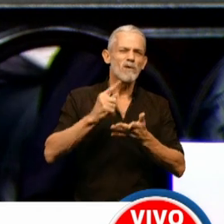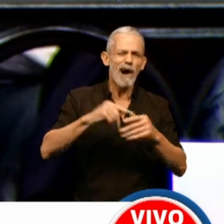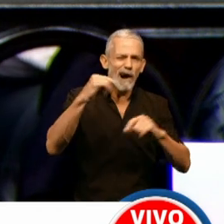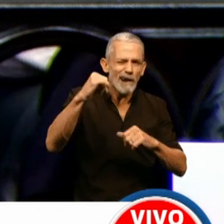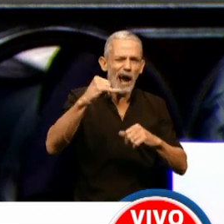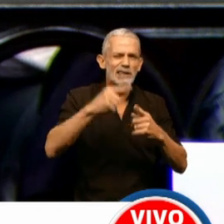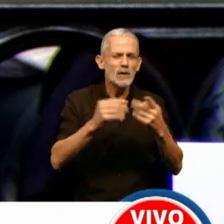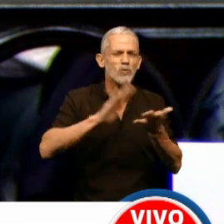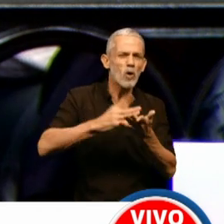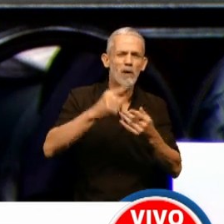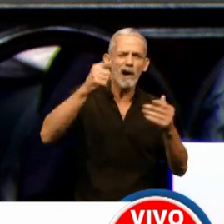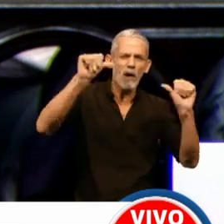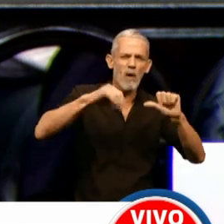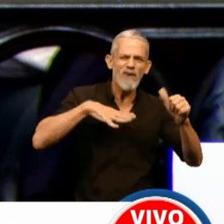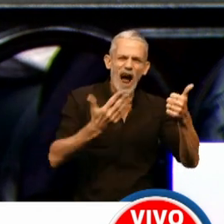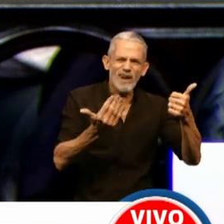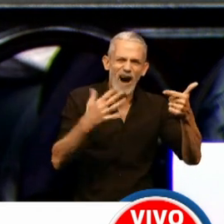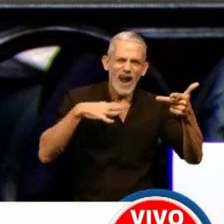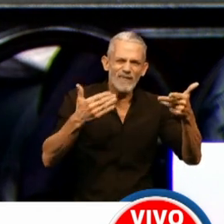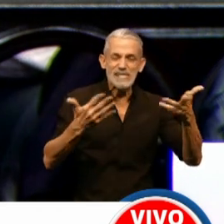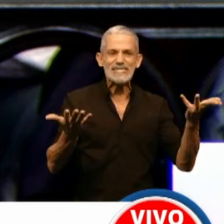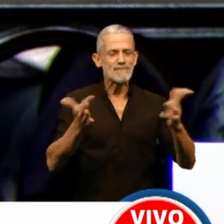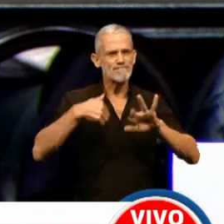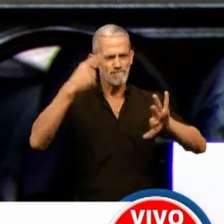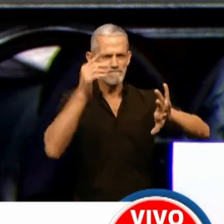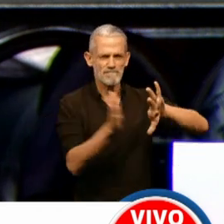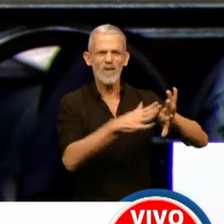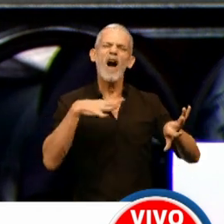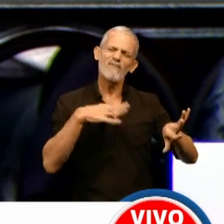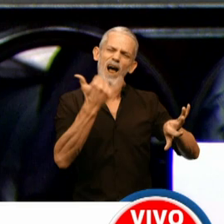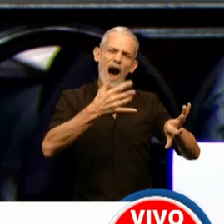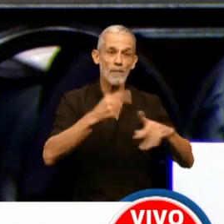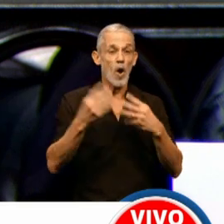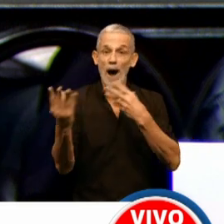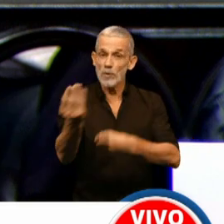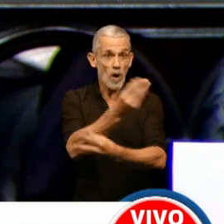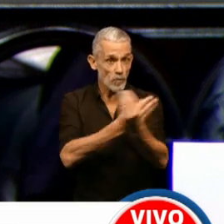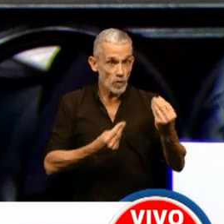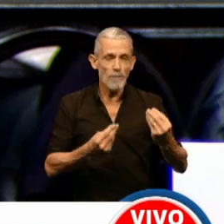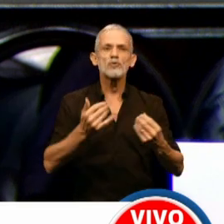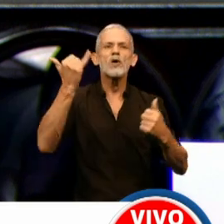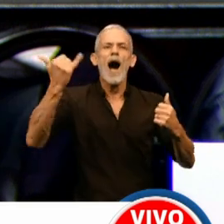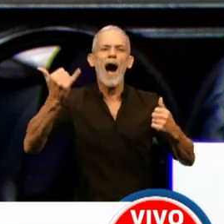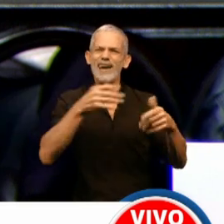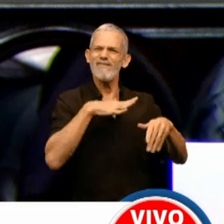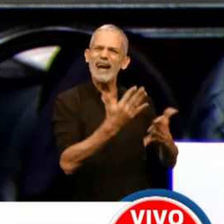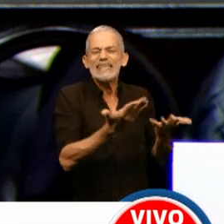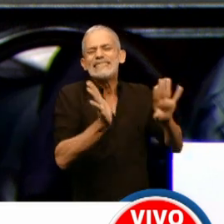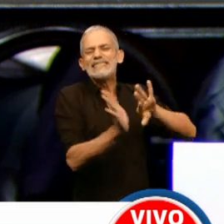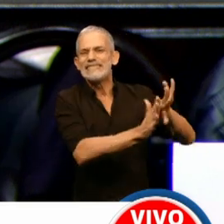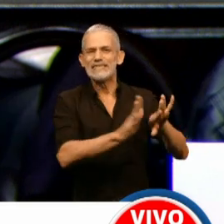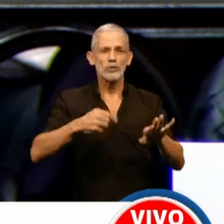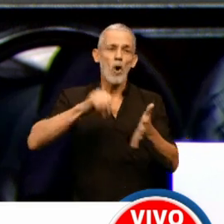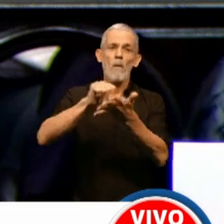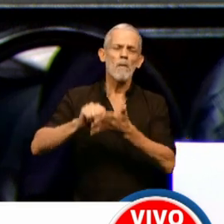que hablaba de las cosas que nos faltan yo digo siempre siempre apoyemos nos sobre las que tenemos somos un